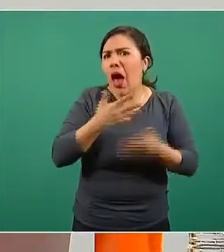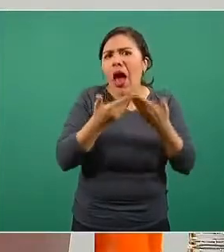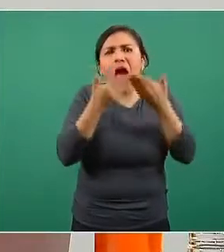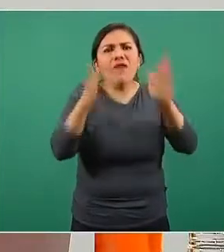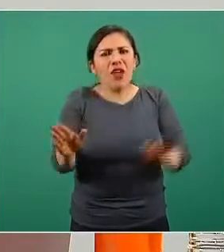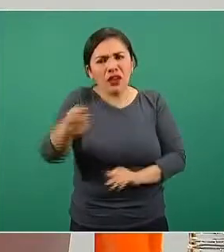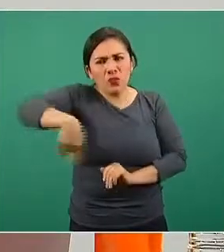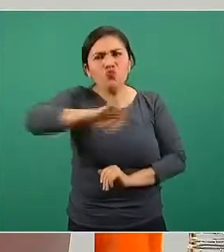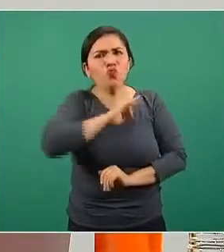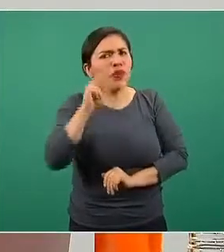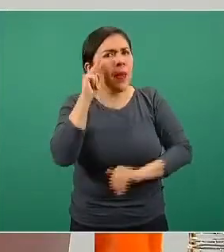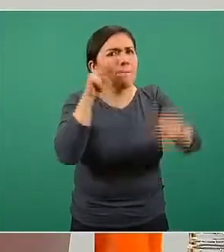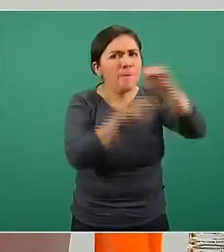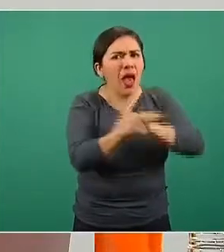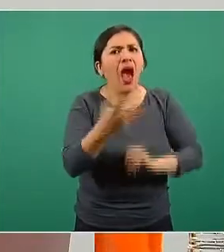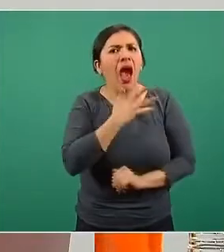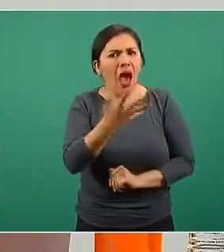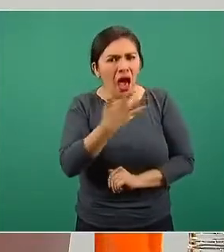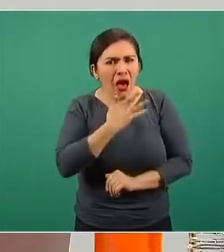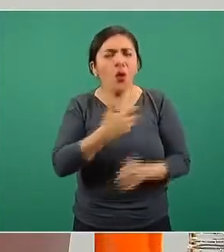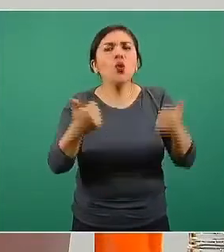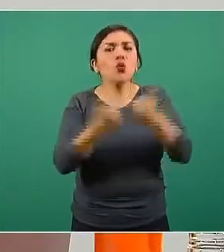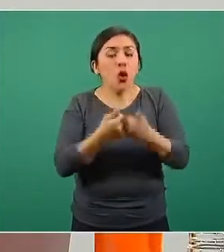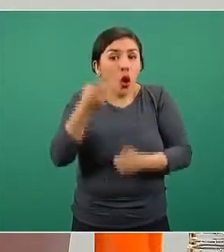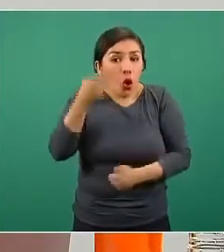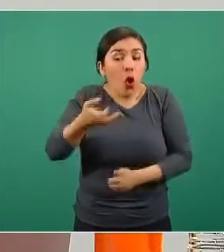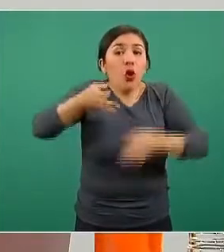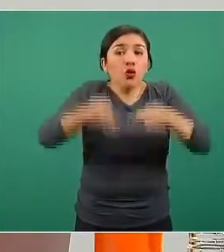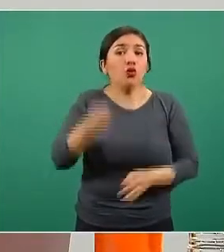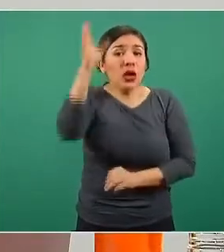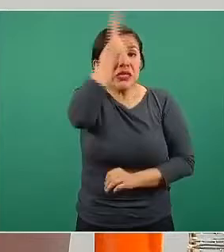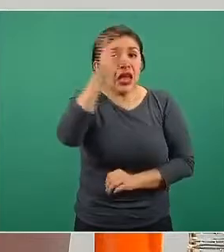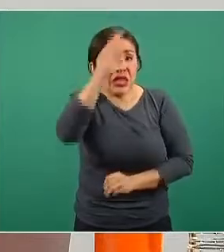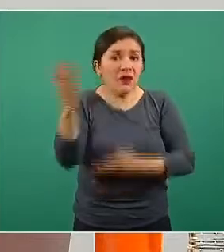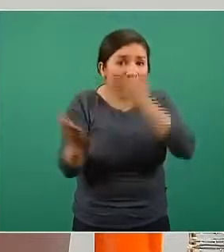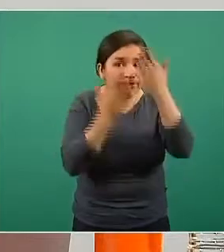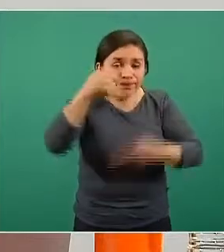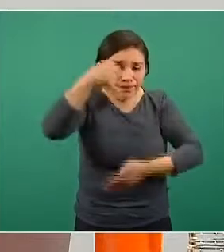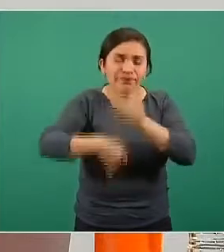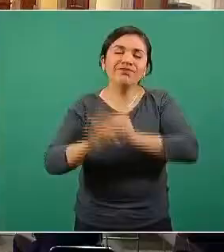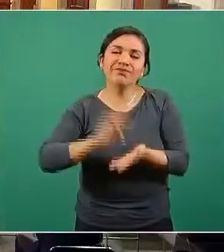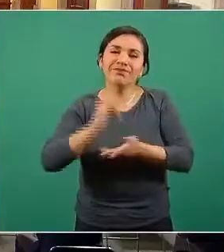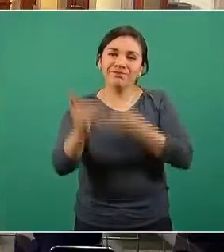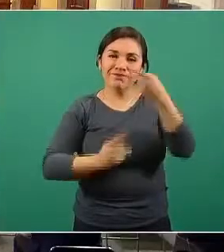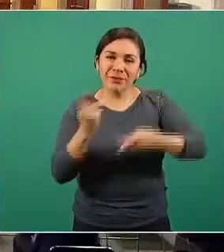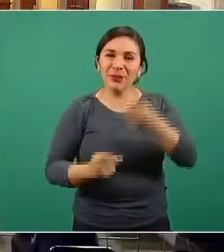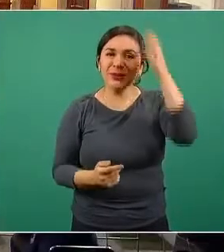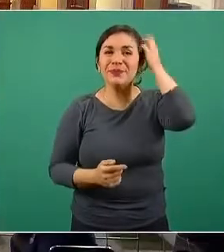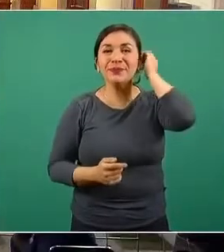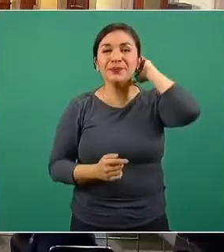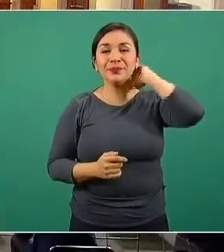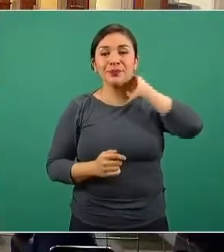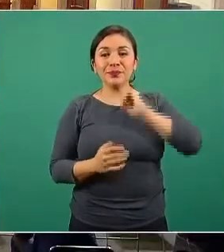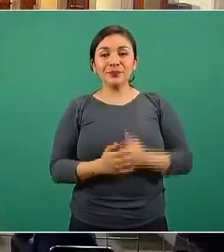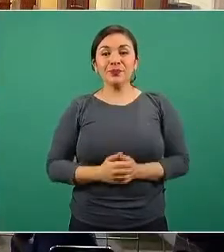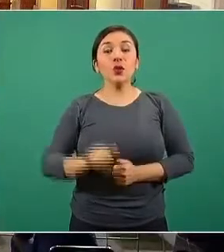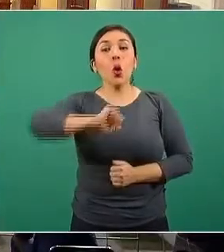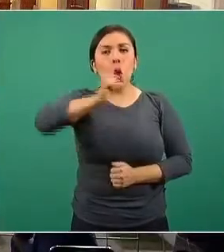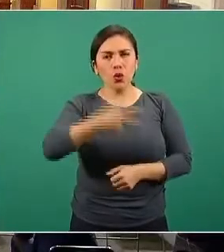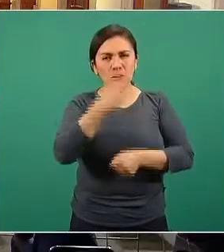está disponible y está basada en evidencia científica. Muchas gracias por la pregunta. Y una